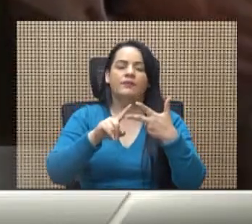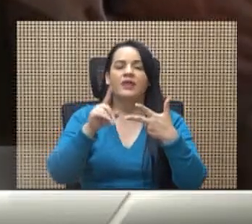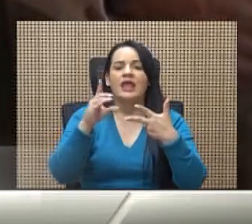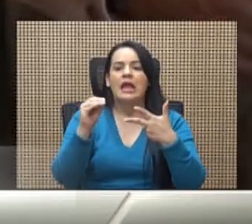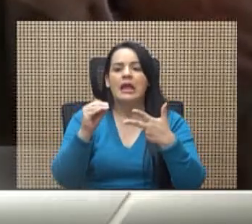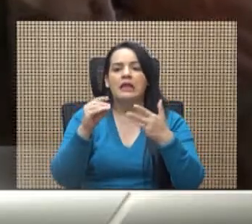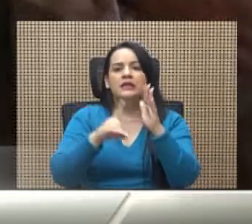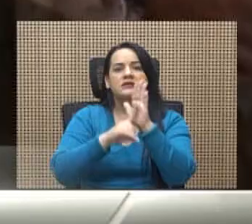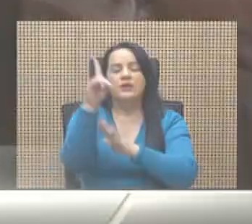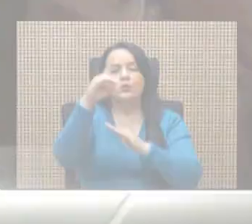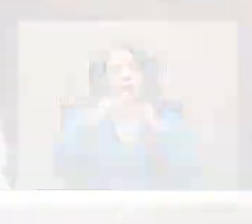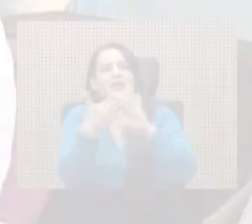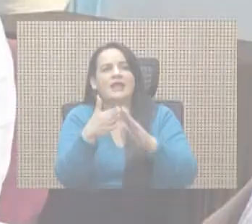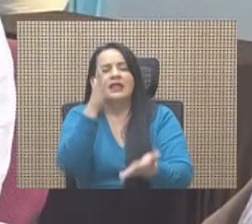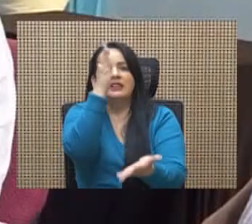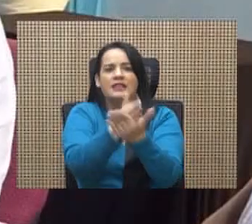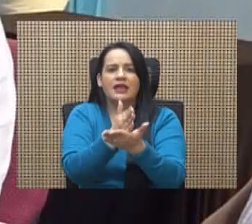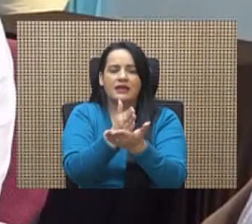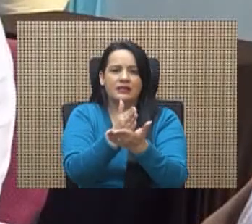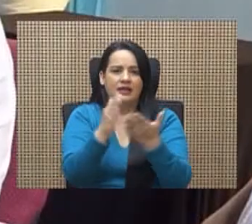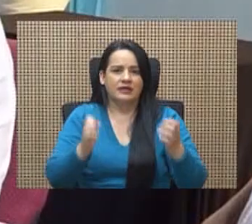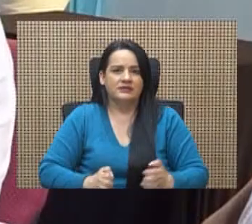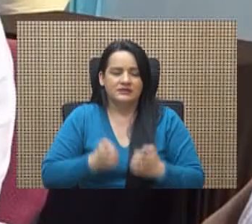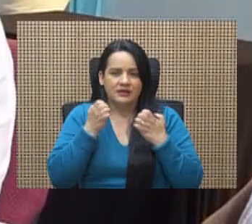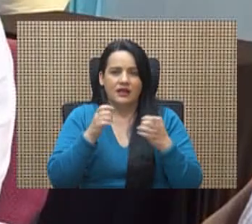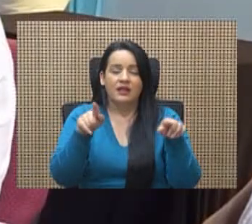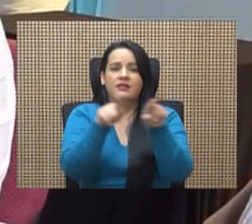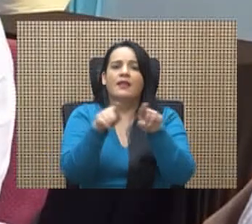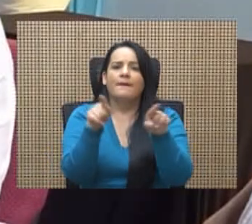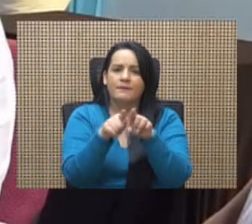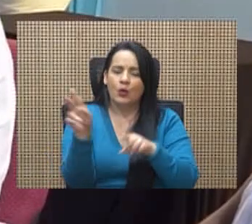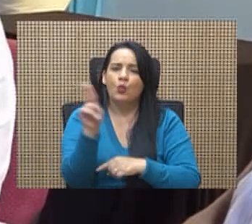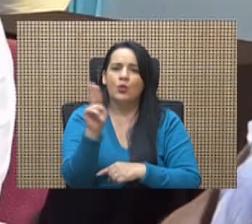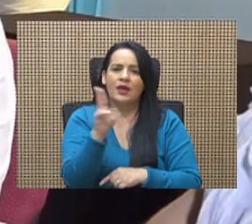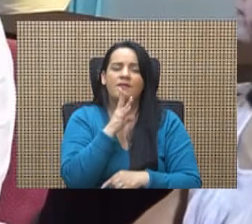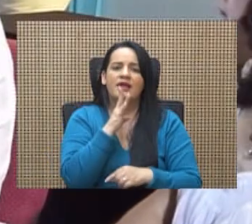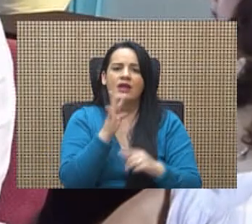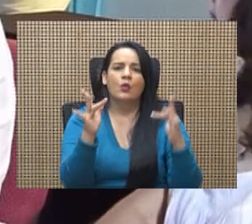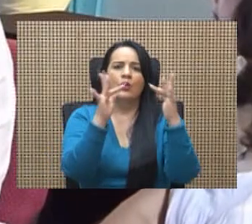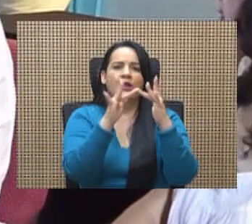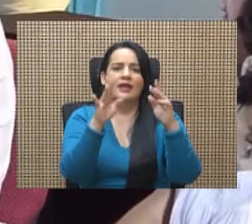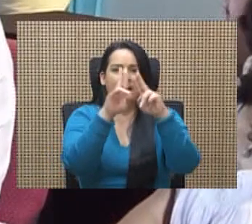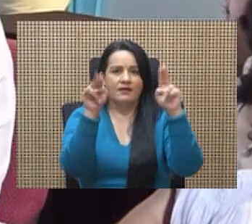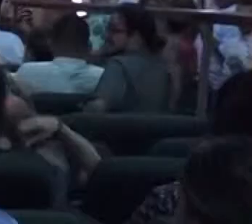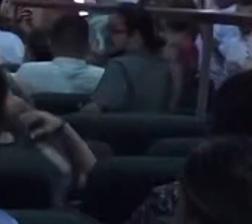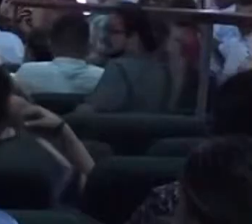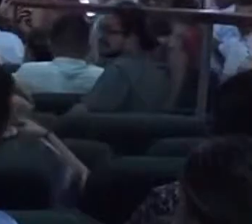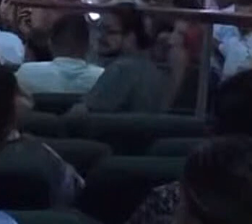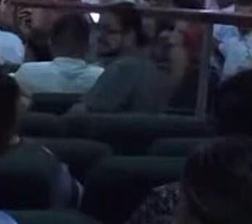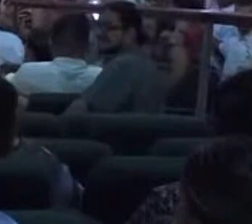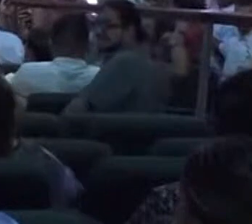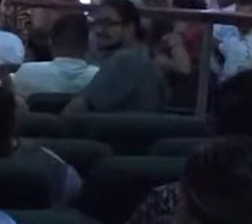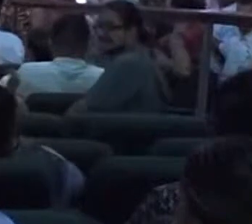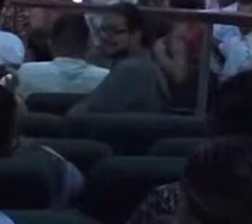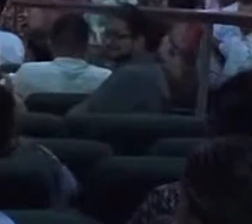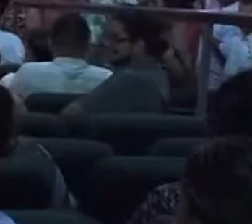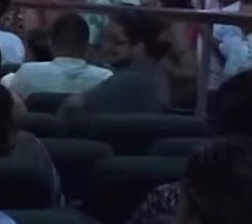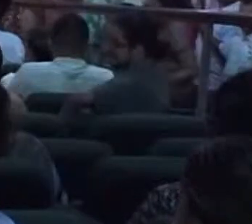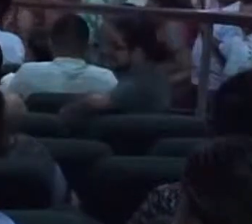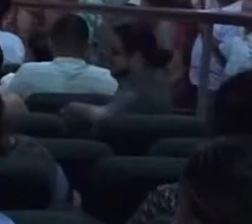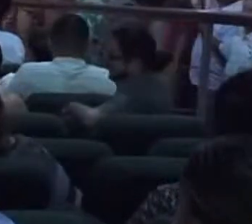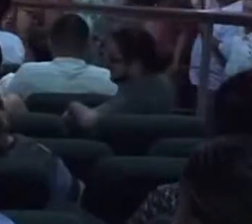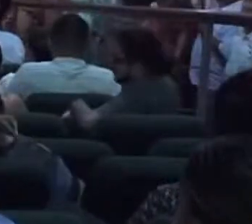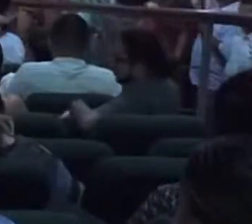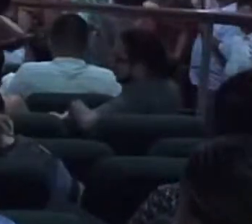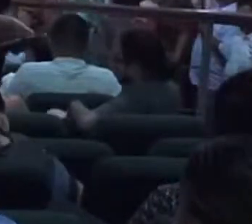permita el progreso de la provincia también voy a hablar de conectividad y de la infraestructura educativa limón merece